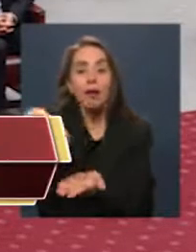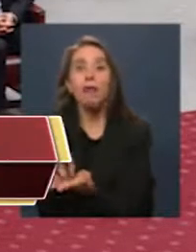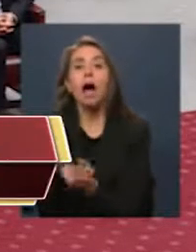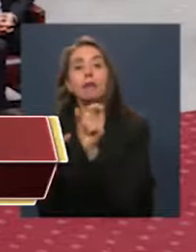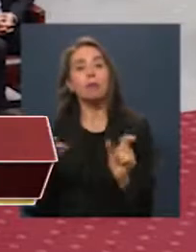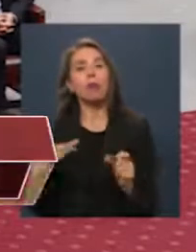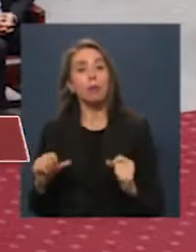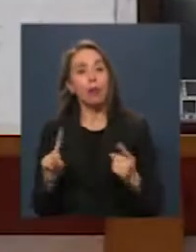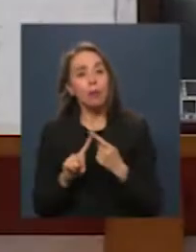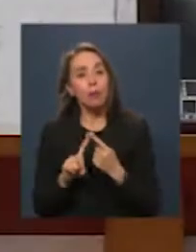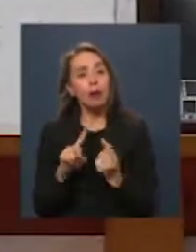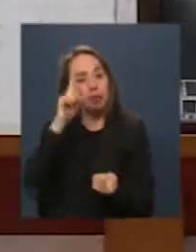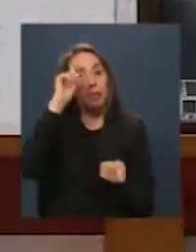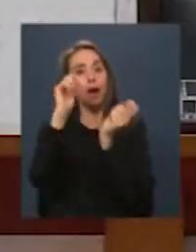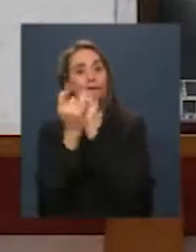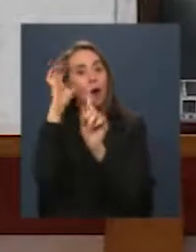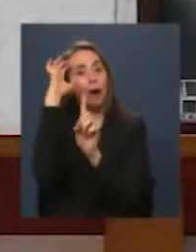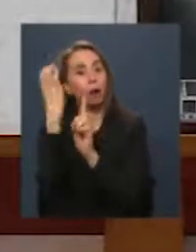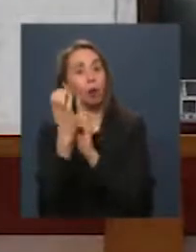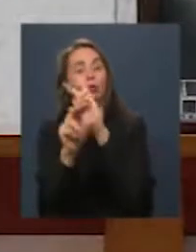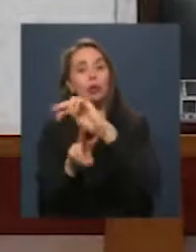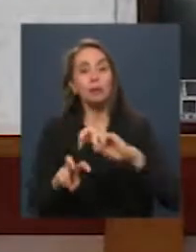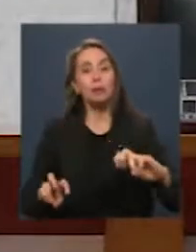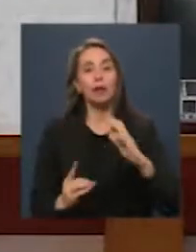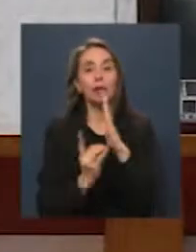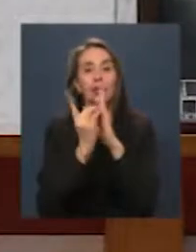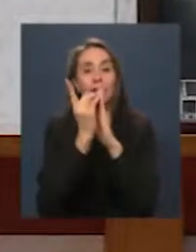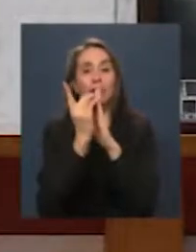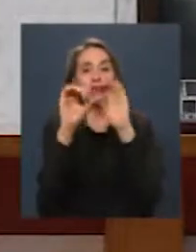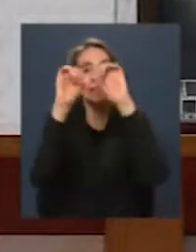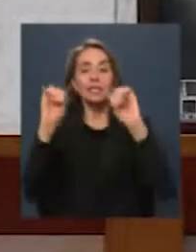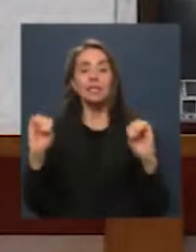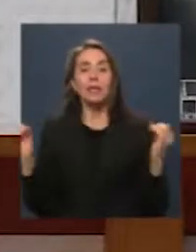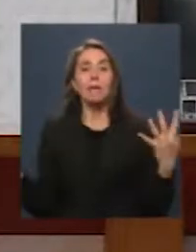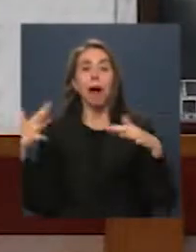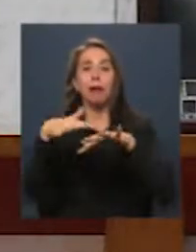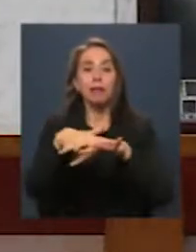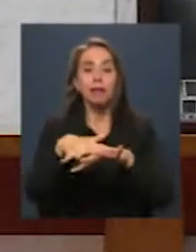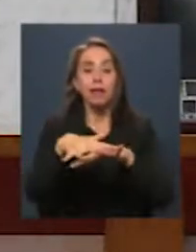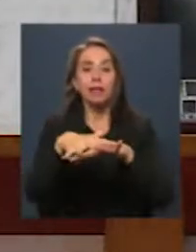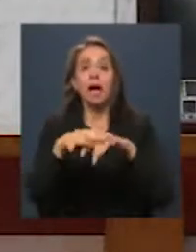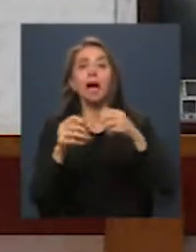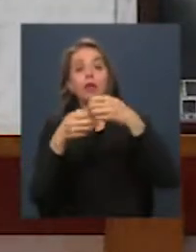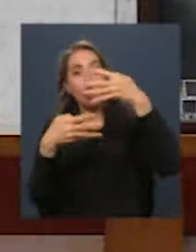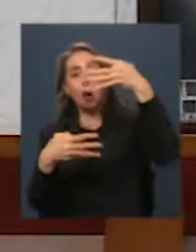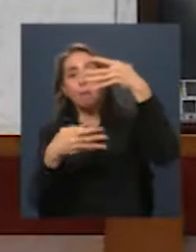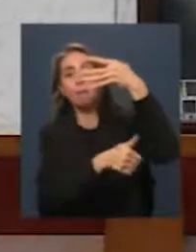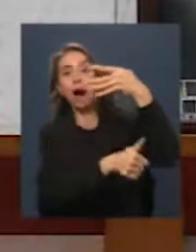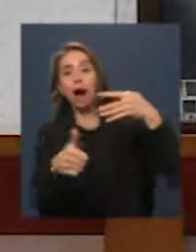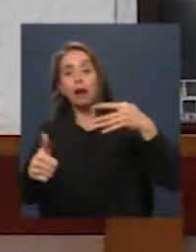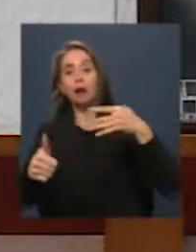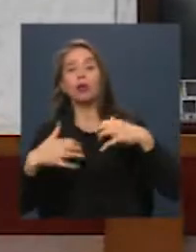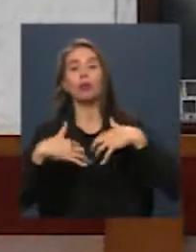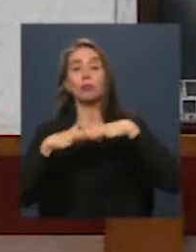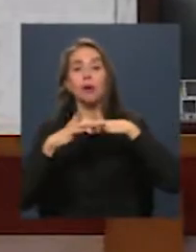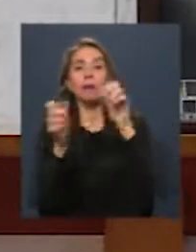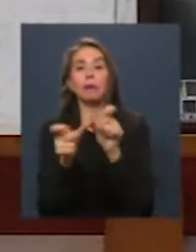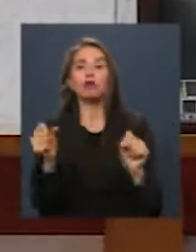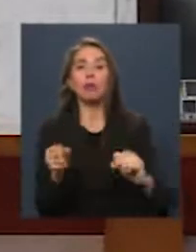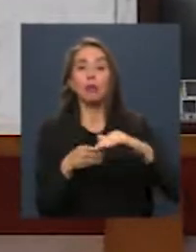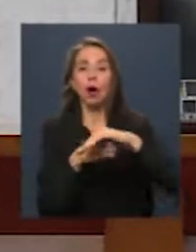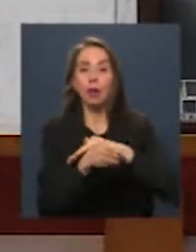en la transformación cultural, en la investigación y desarrollo de sistemas integrados y matrices universales que buscan fortalecer el acceso,